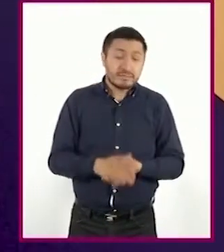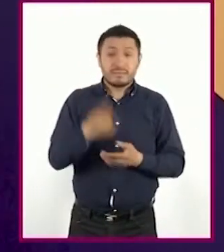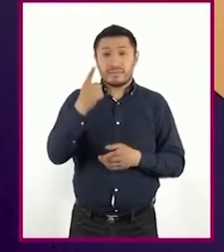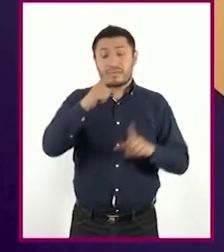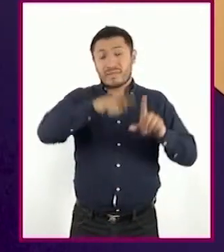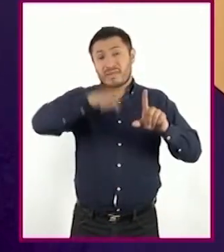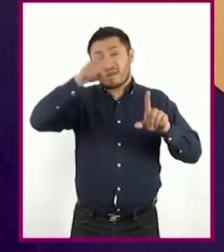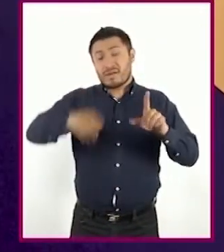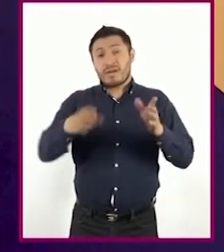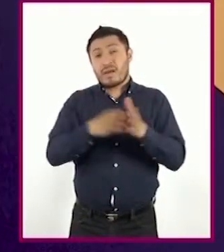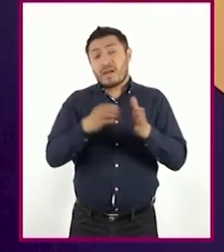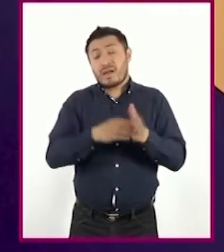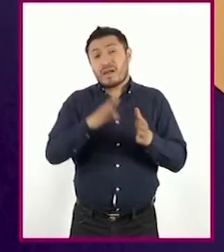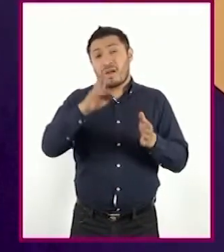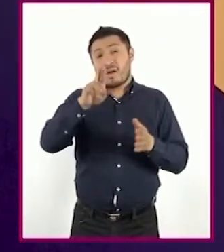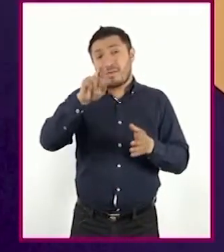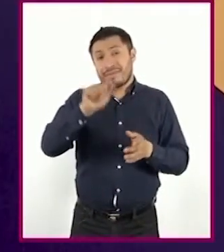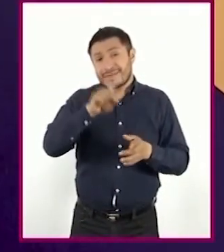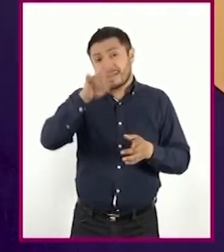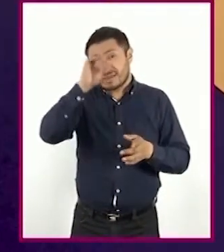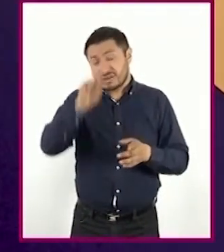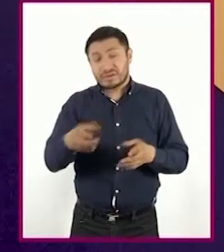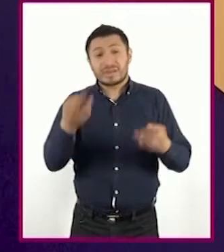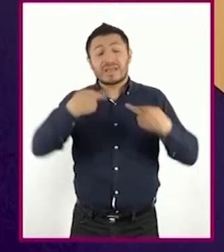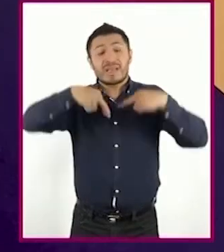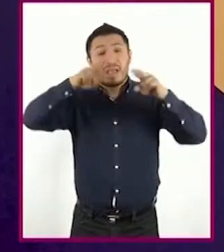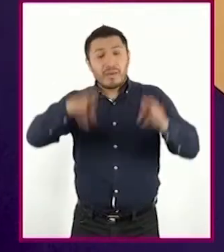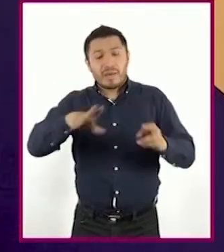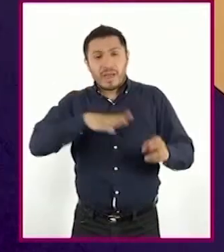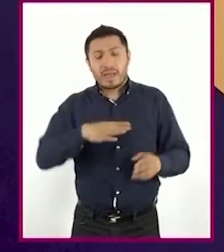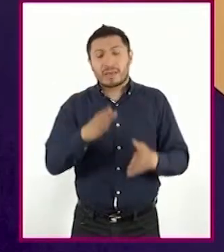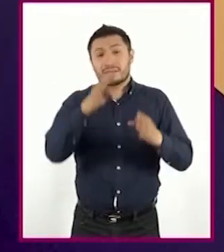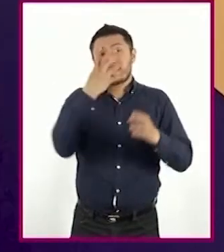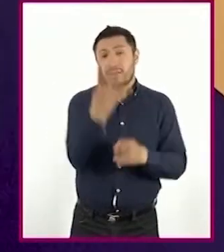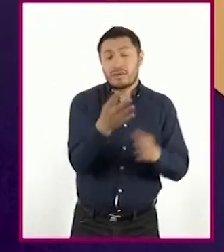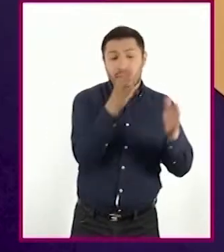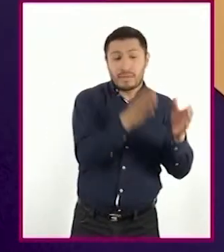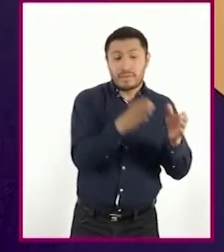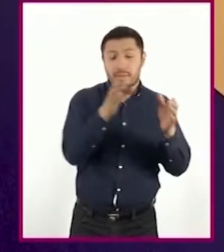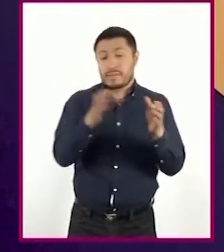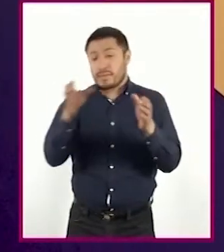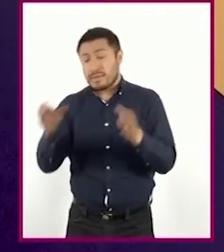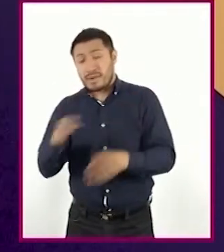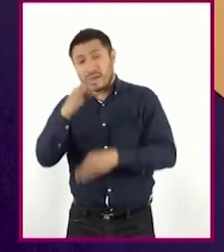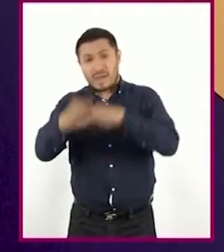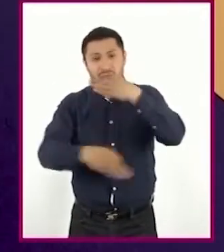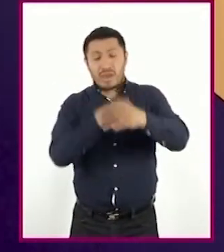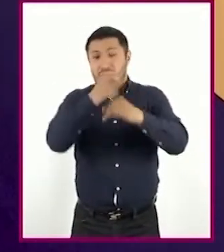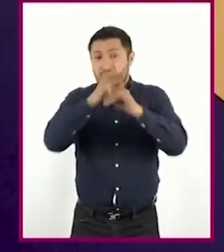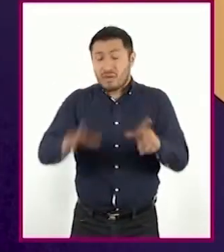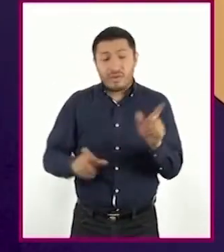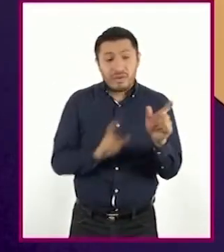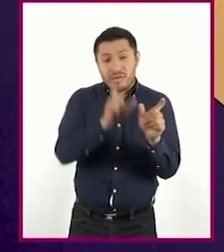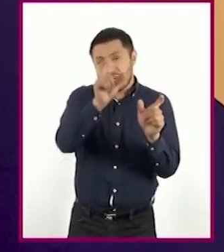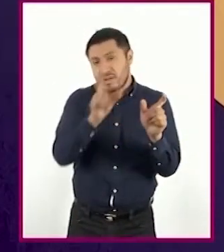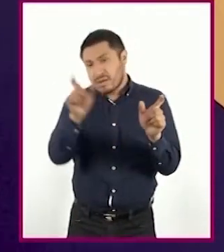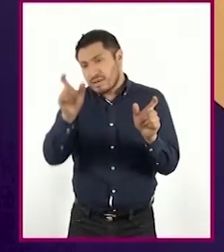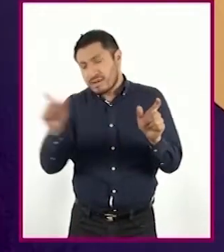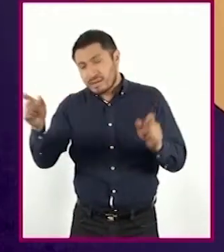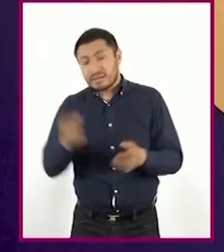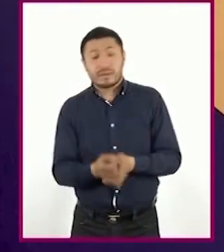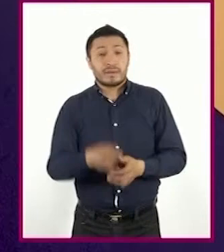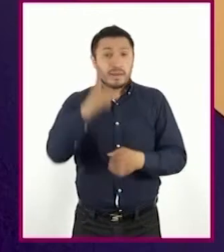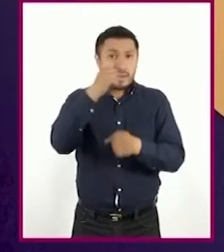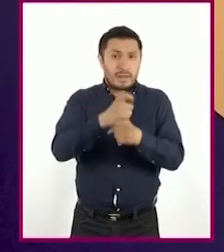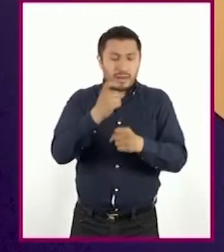gráfica caja-brazos es una representación que divide en 4 partes el total de datos. Primer paso,